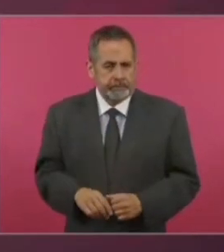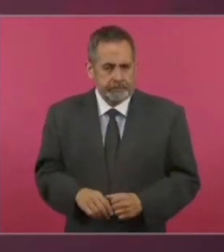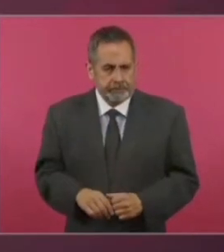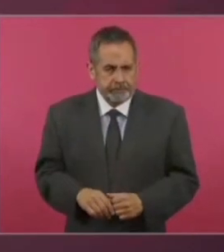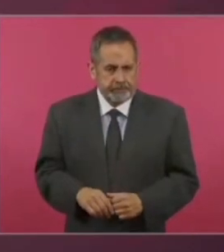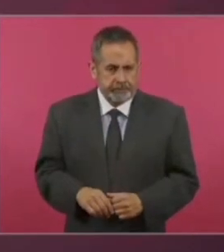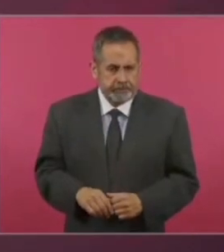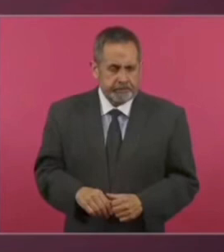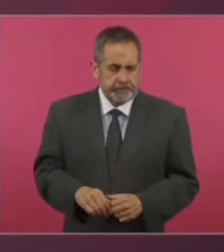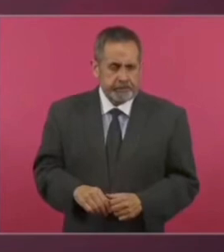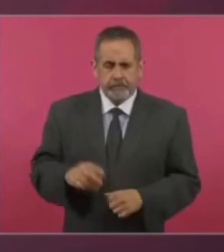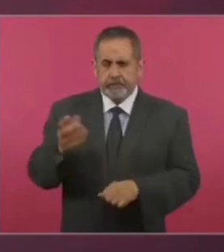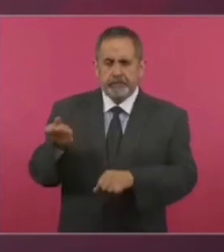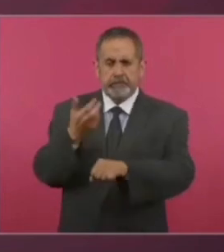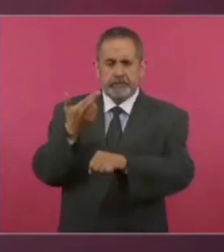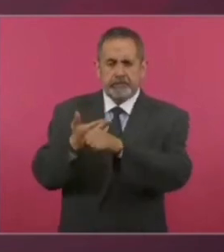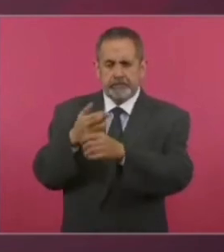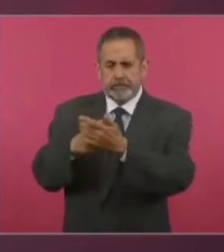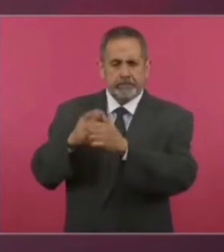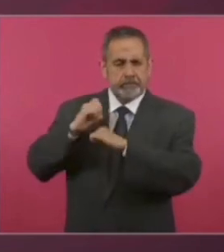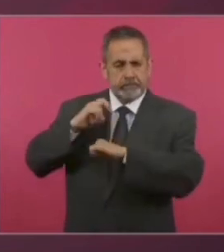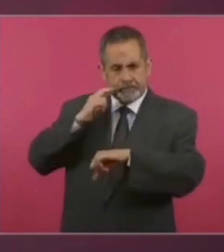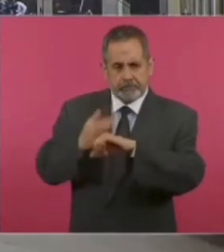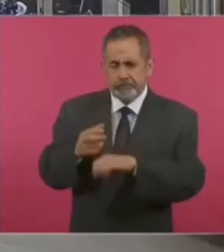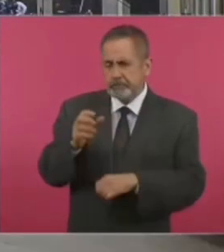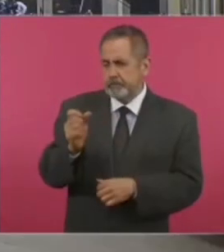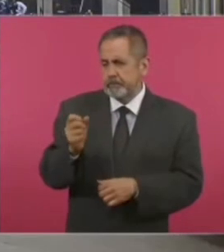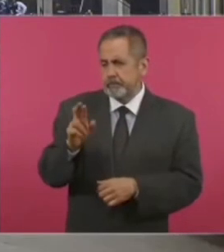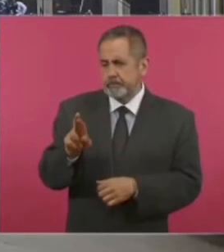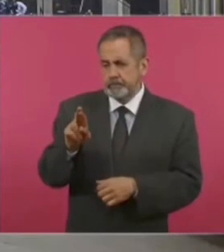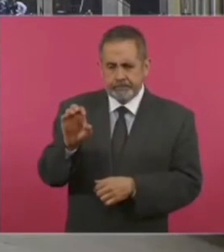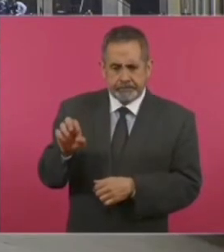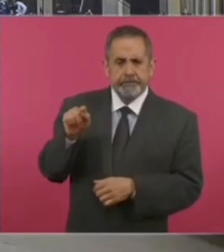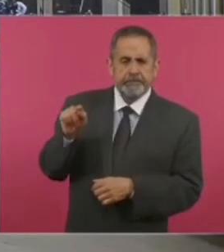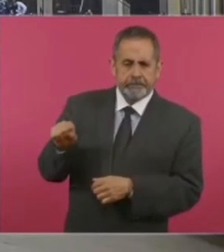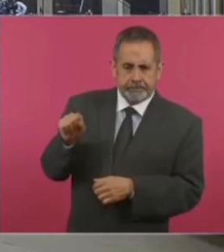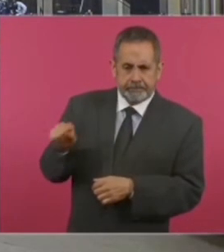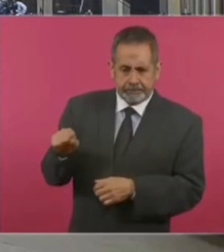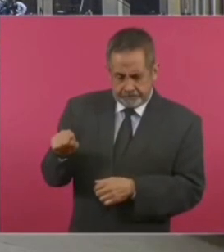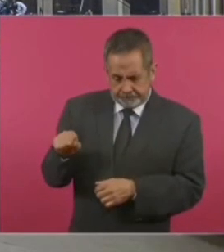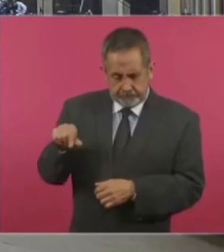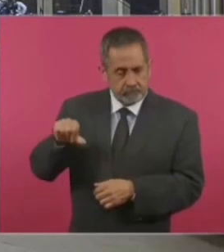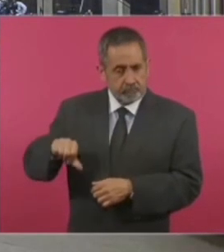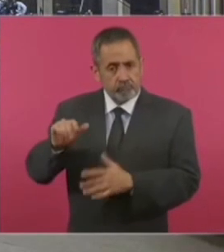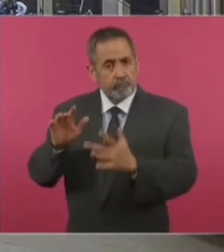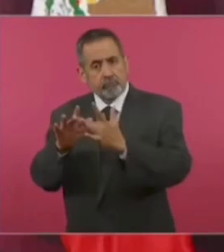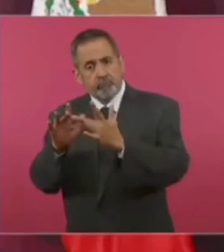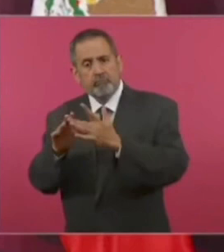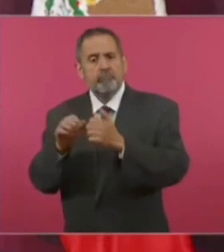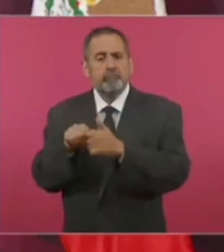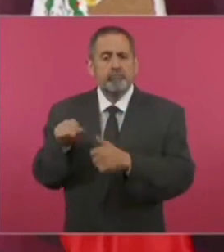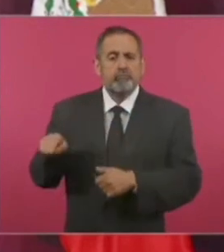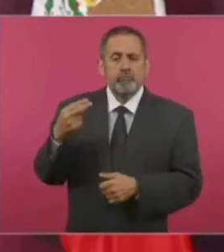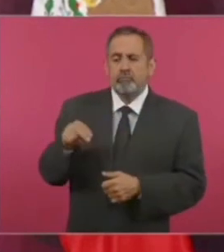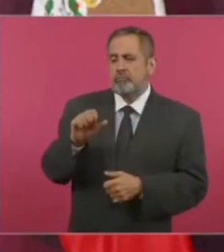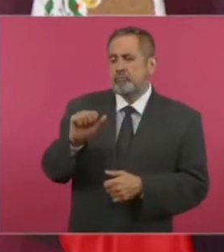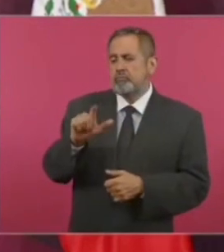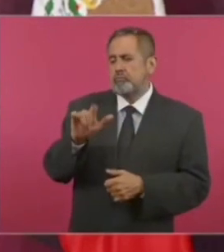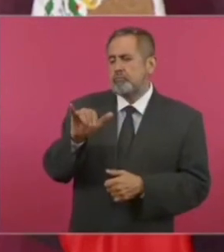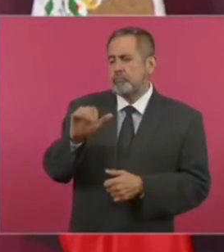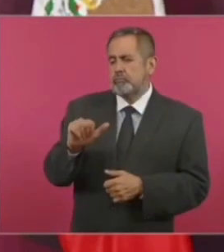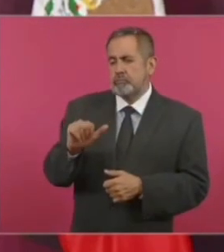la secretaria de Relaciones, Alicia Bárcenas, va a